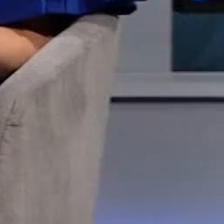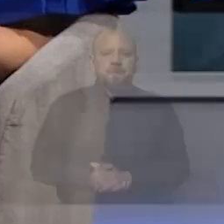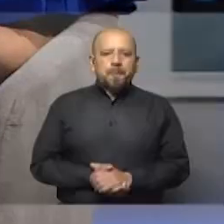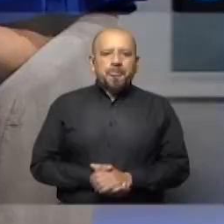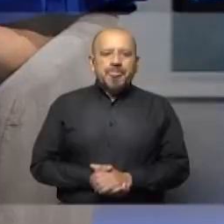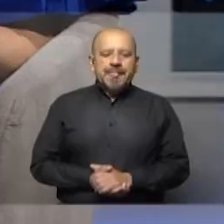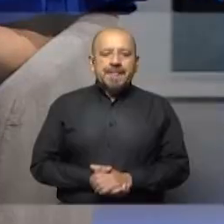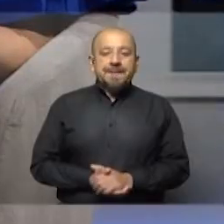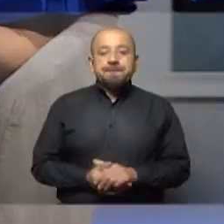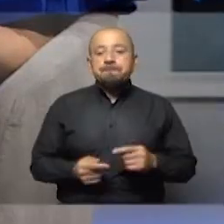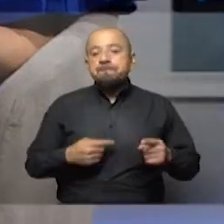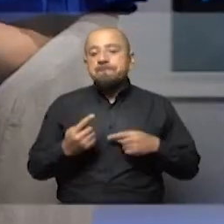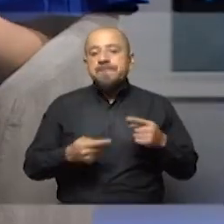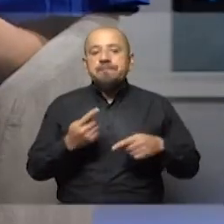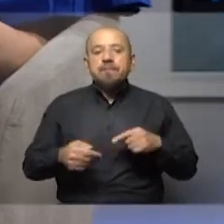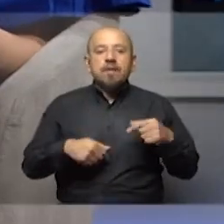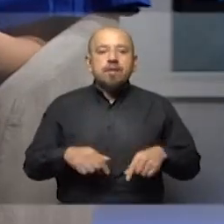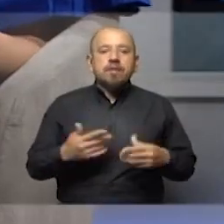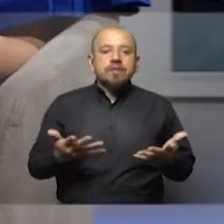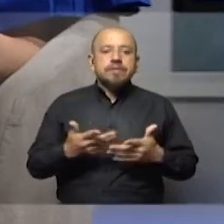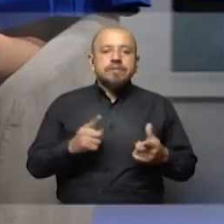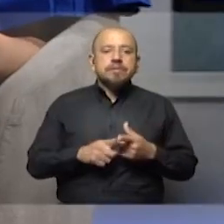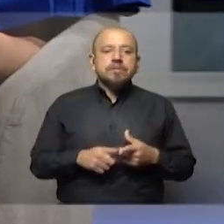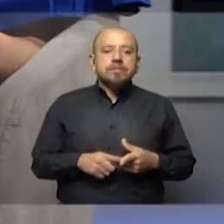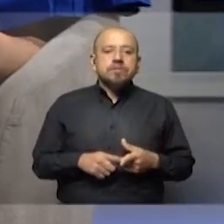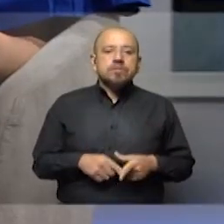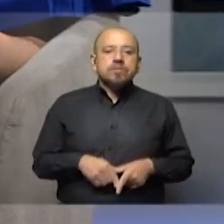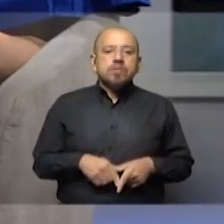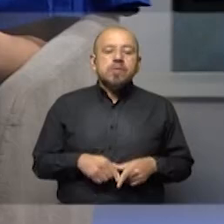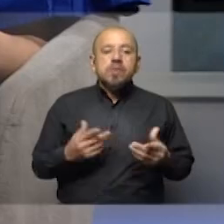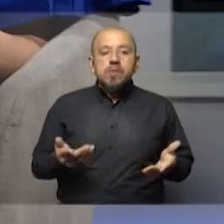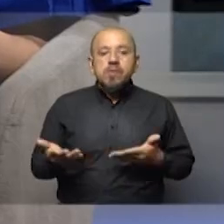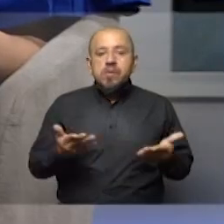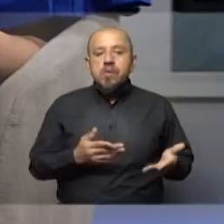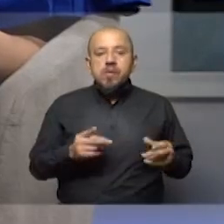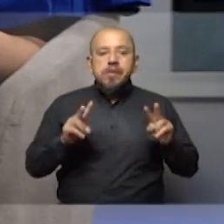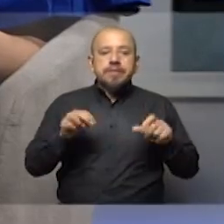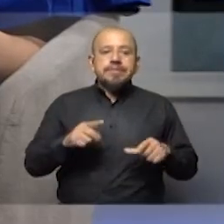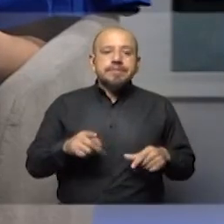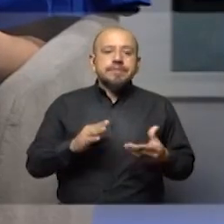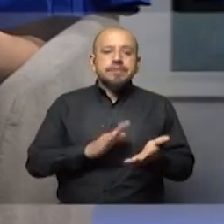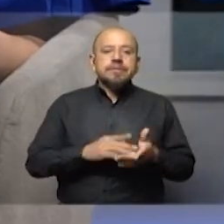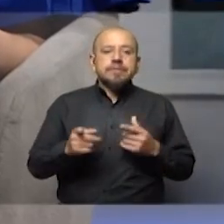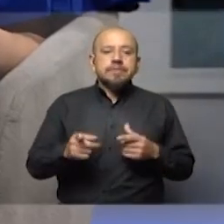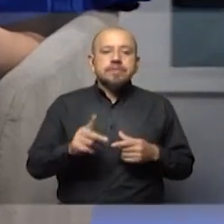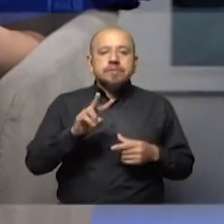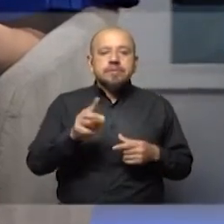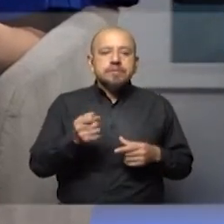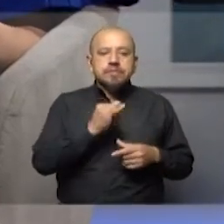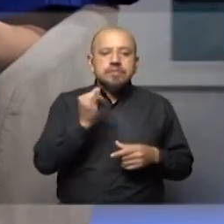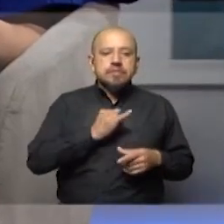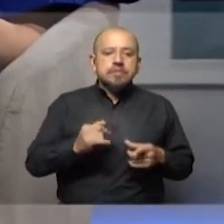y al cierre del programa mire cuando son las 21:55 hacemos esta cuestión que ya hemos hecho con Carlitos